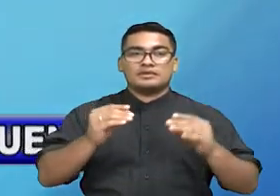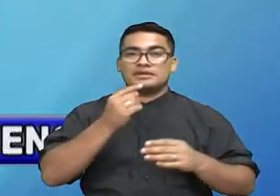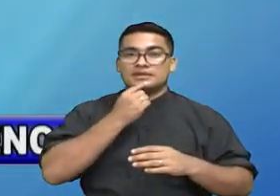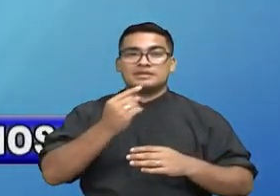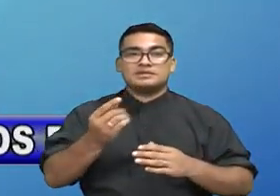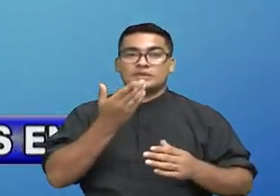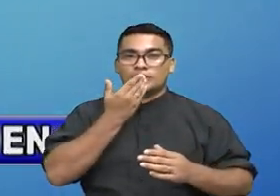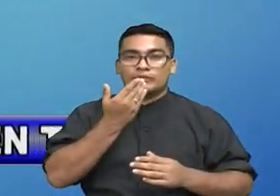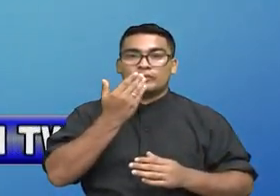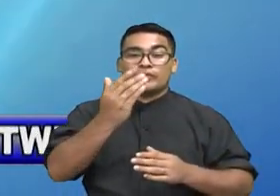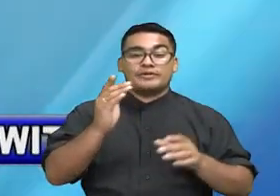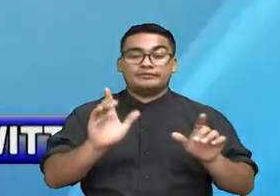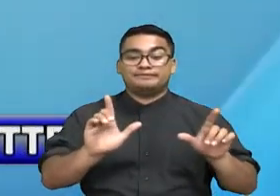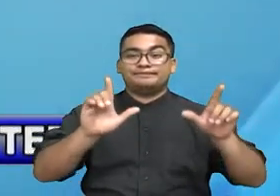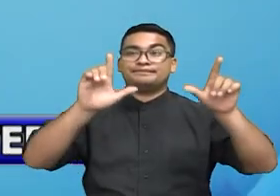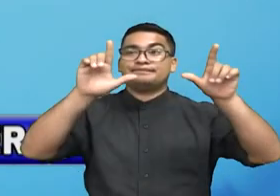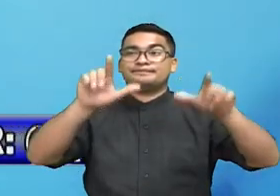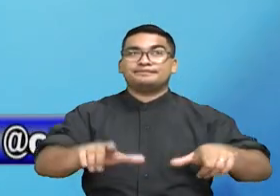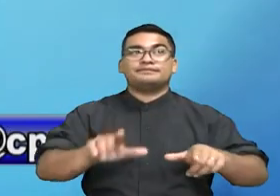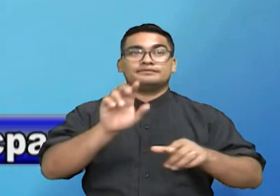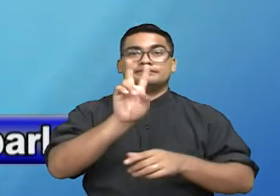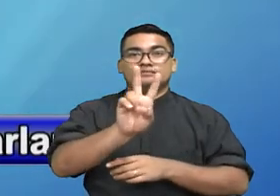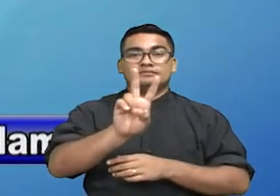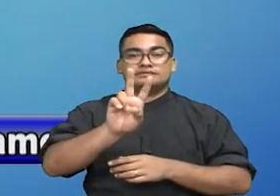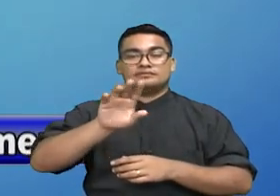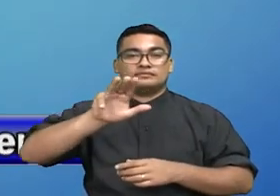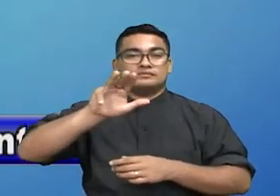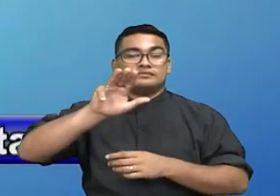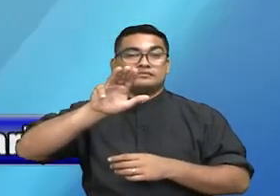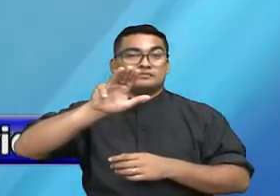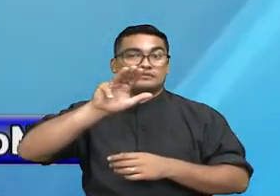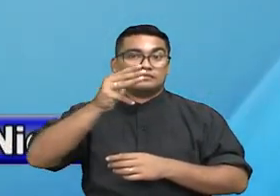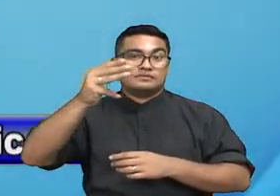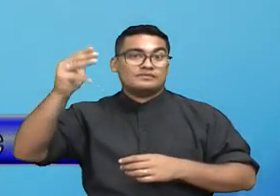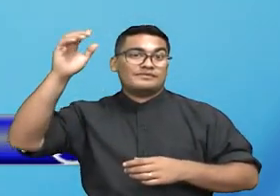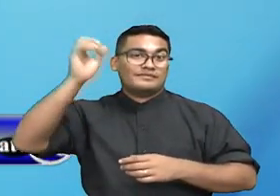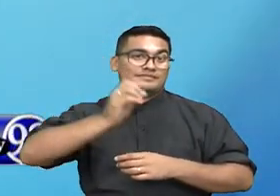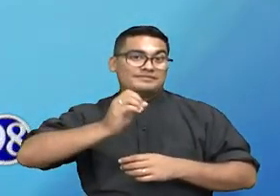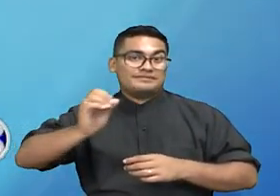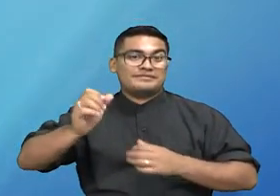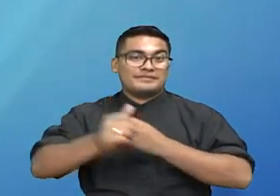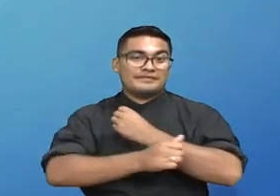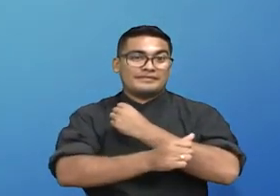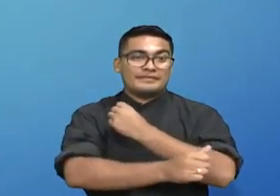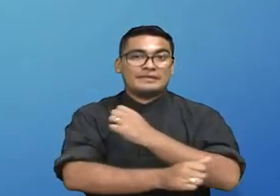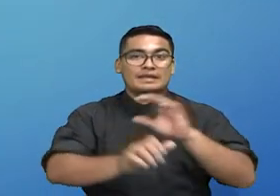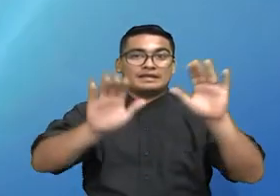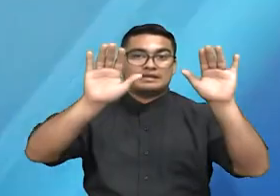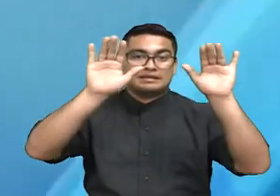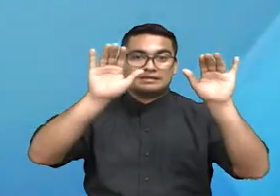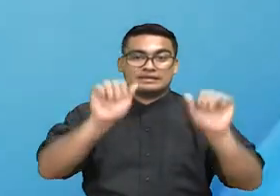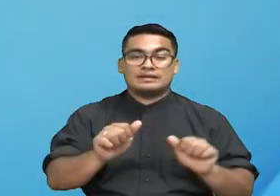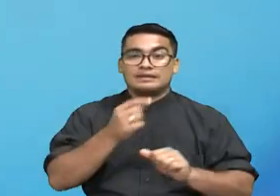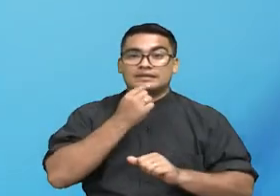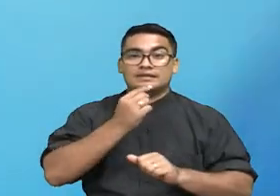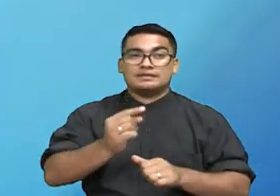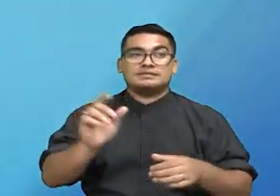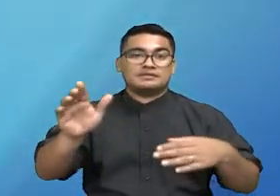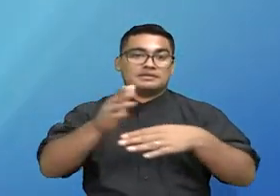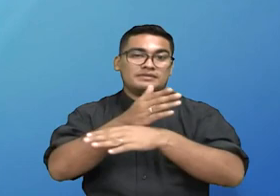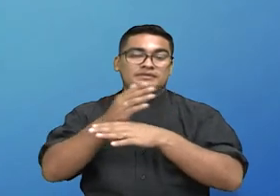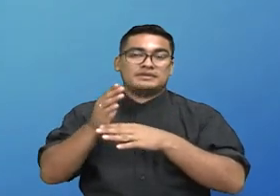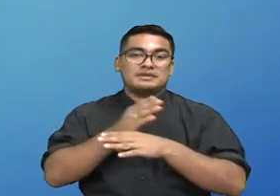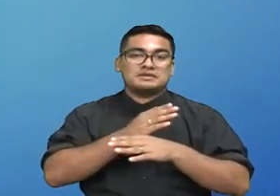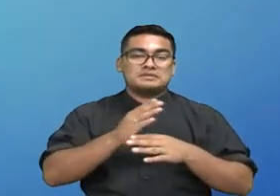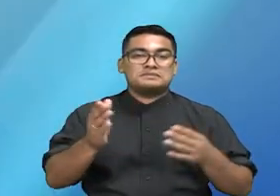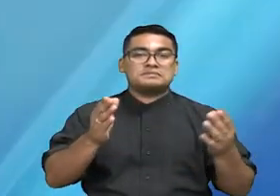avanza con la matrícula 99% de la proyección de estudiantes listos para iniciar el primer día de clases en